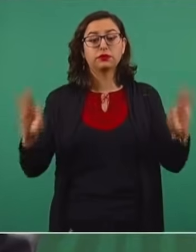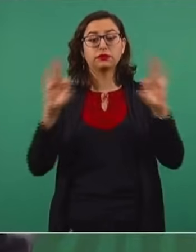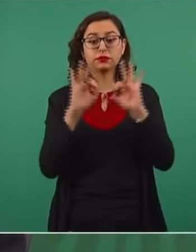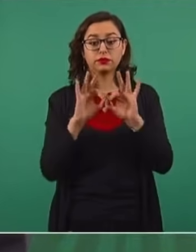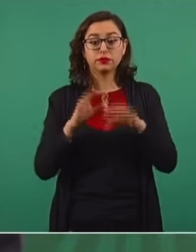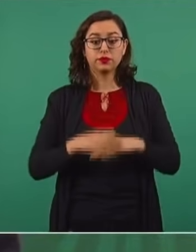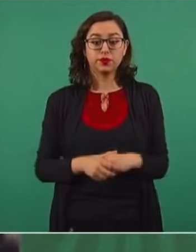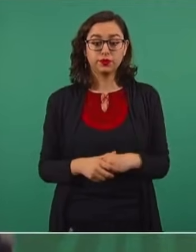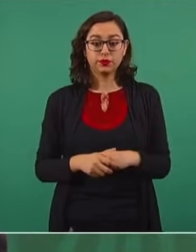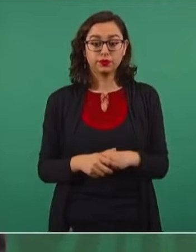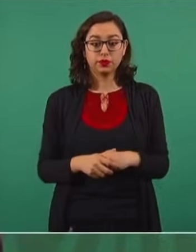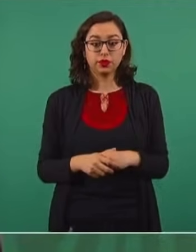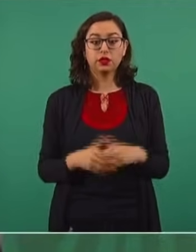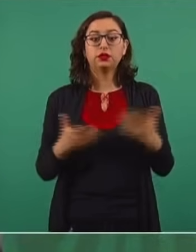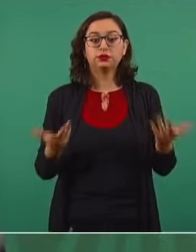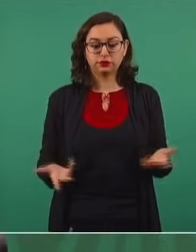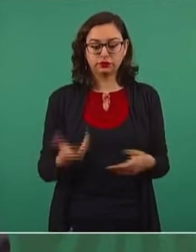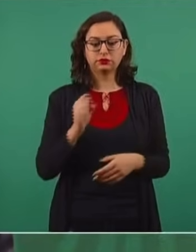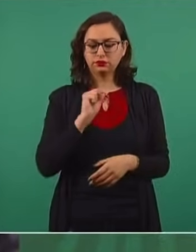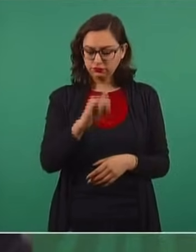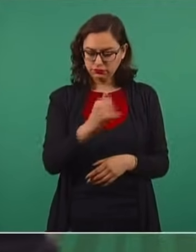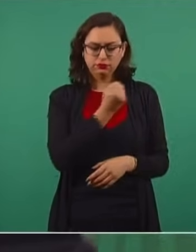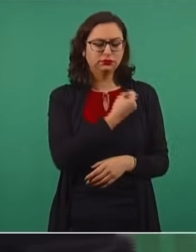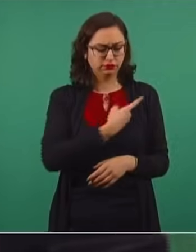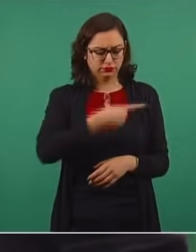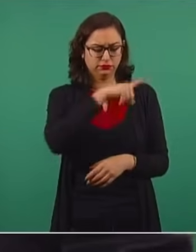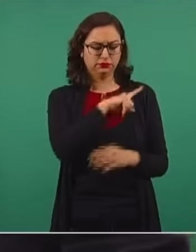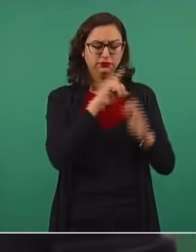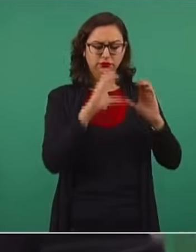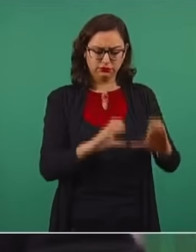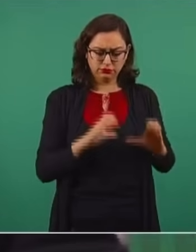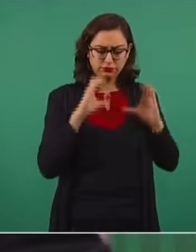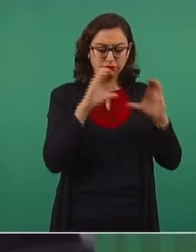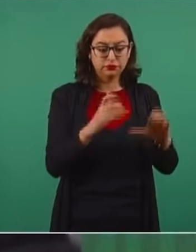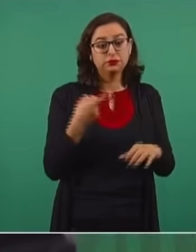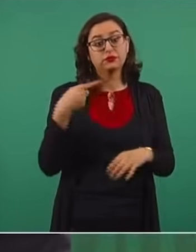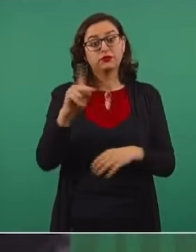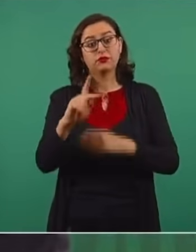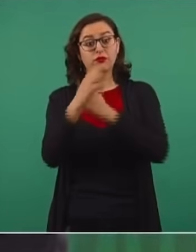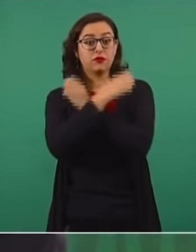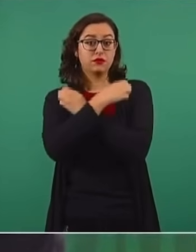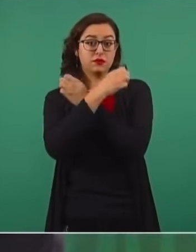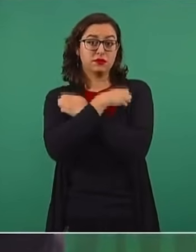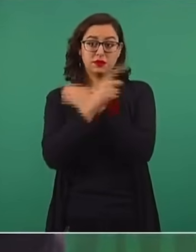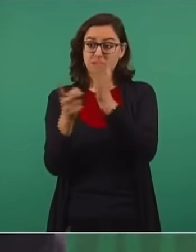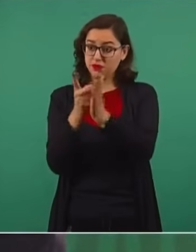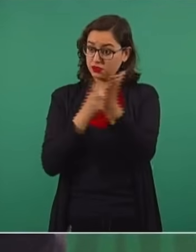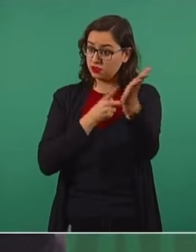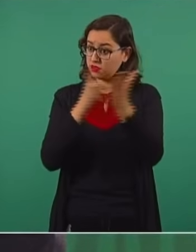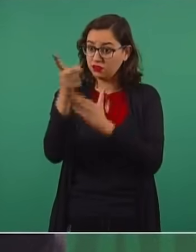cuidar la salud pero también garantizar el derecho a la educación